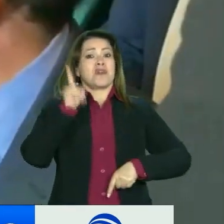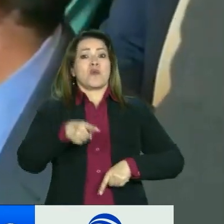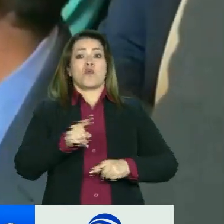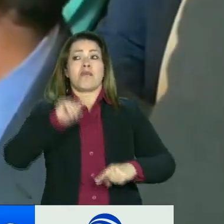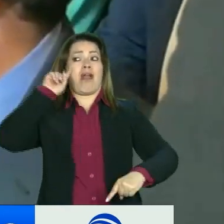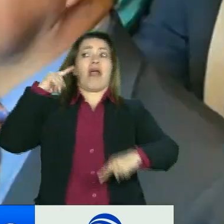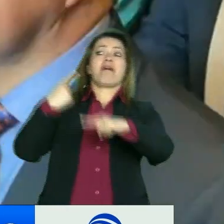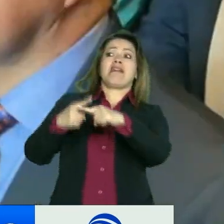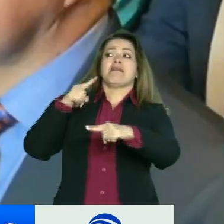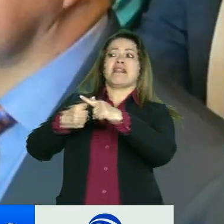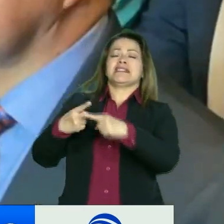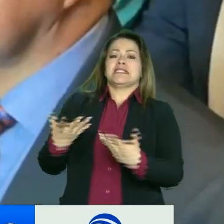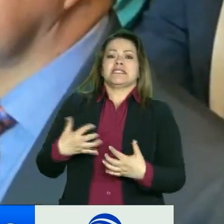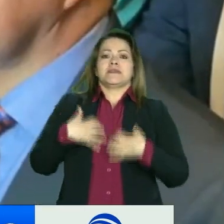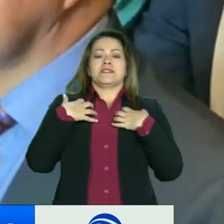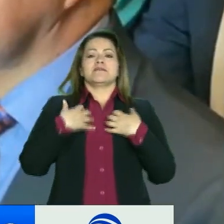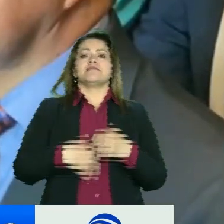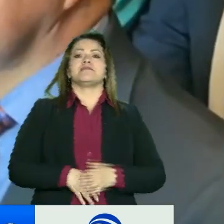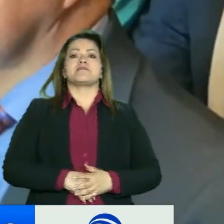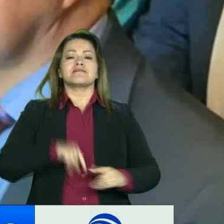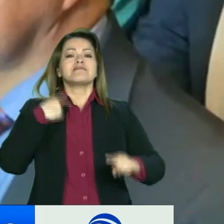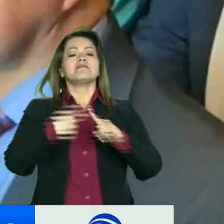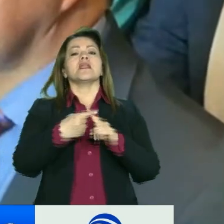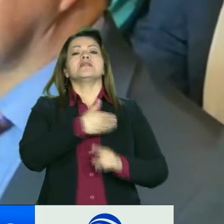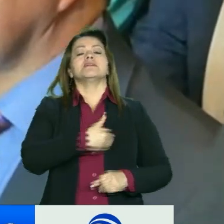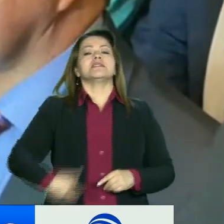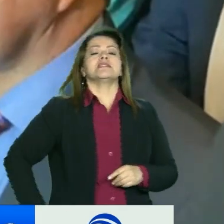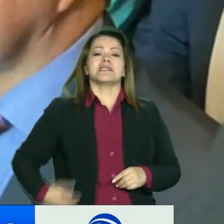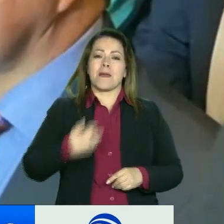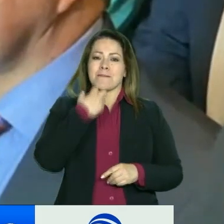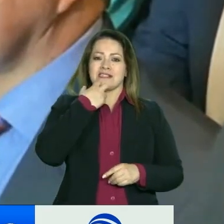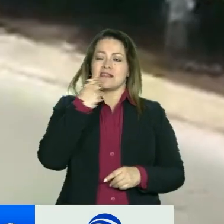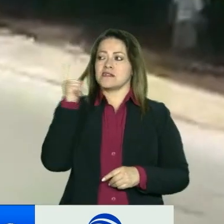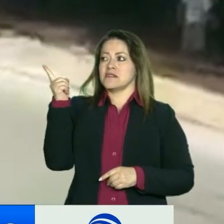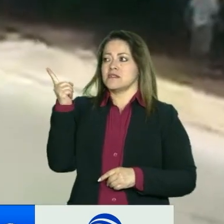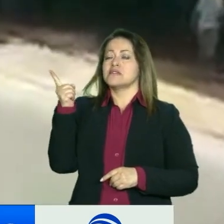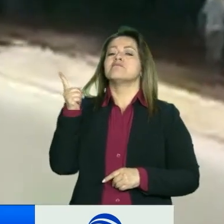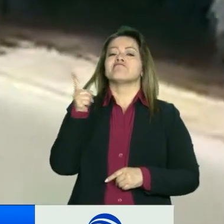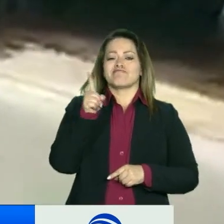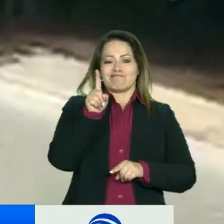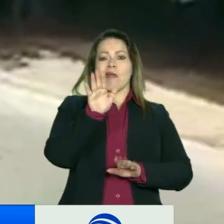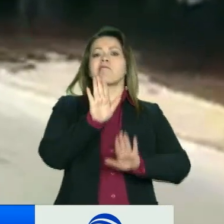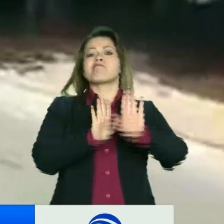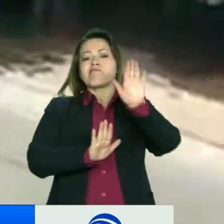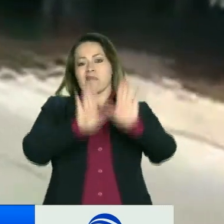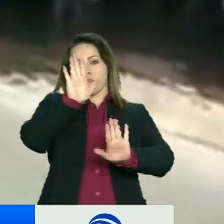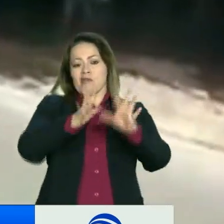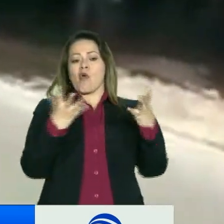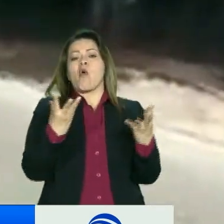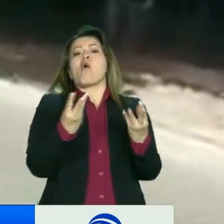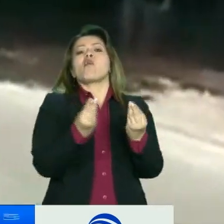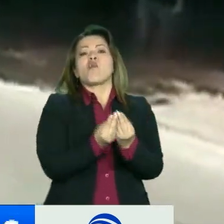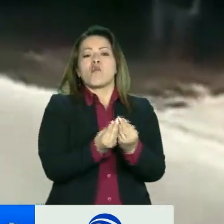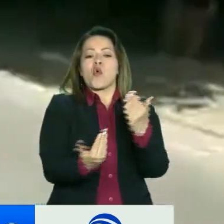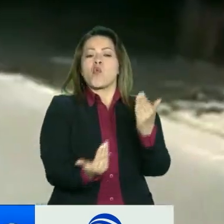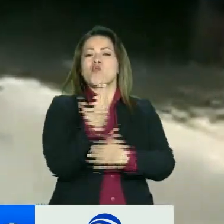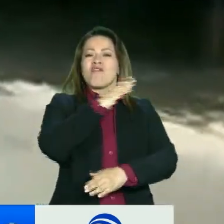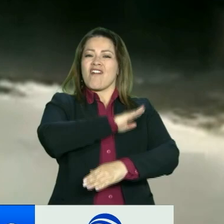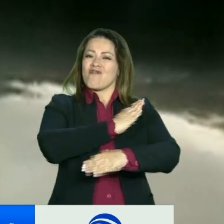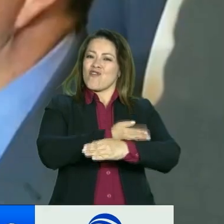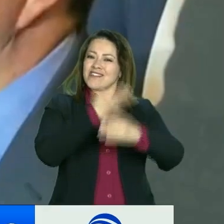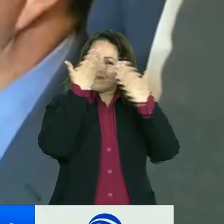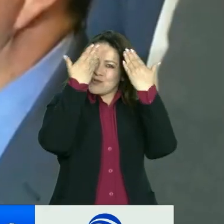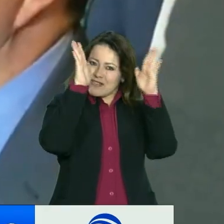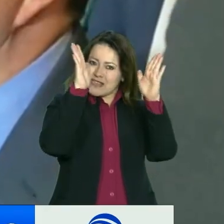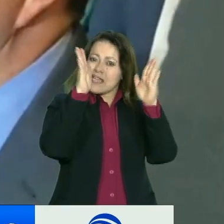Veamos. El expresidente Andrés Pastrana develó que varios candidatos de la nueva Fuerza Democrática, su partido, han recibido